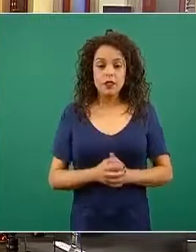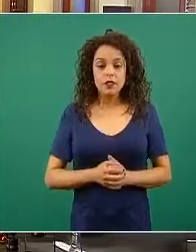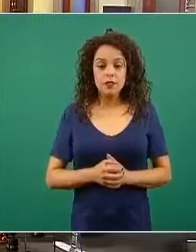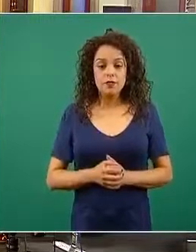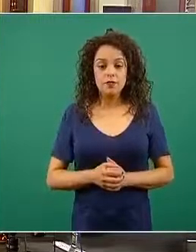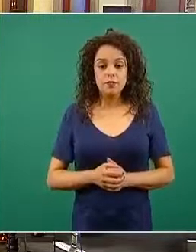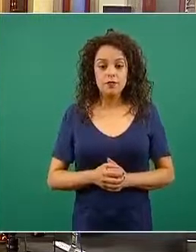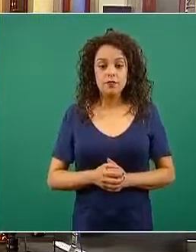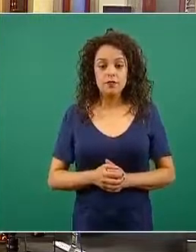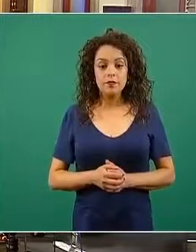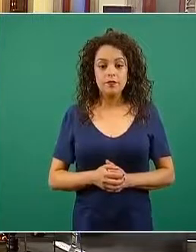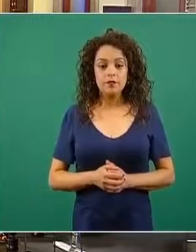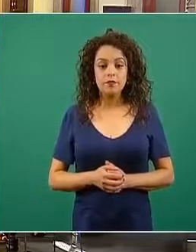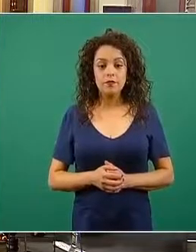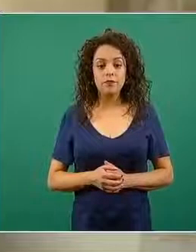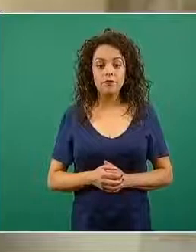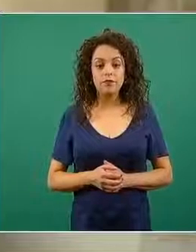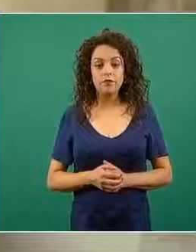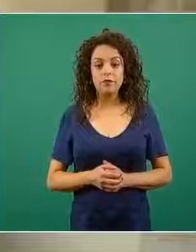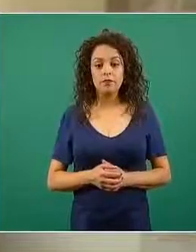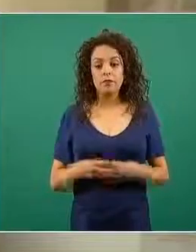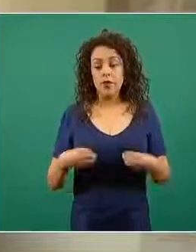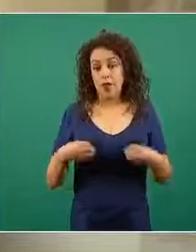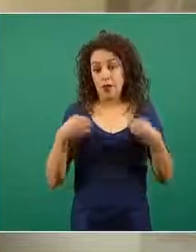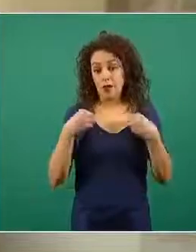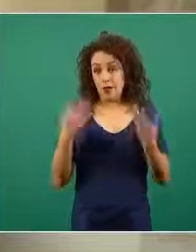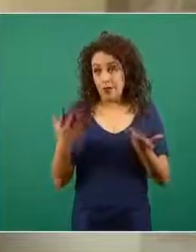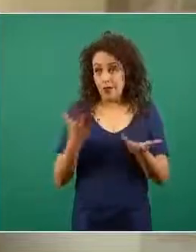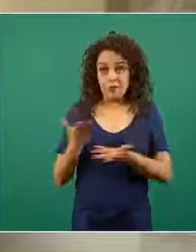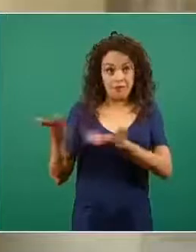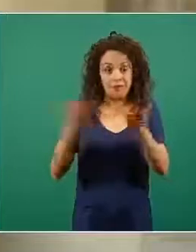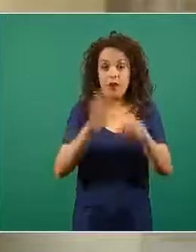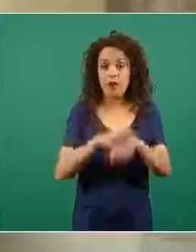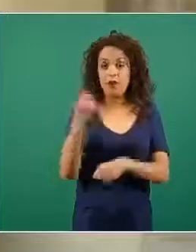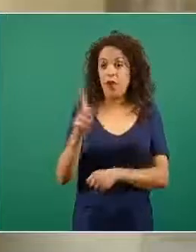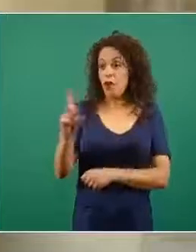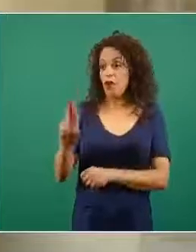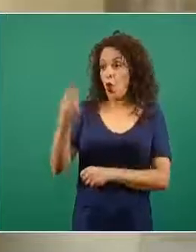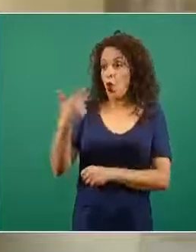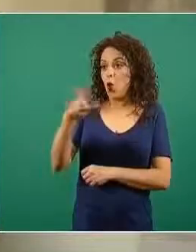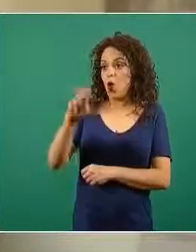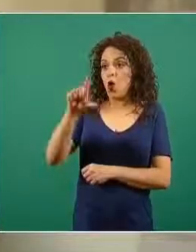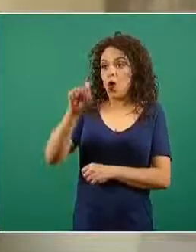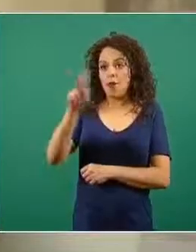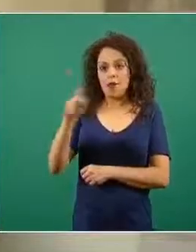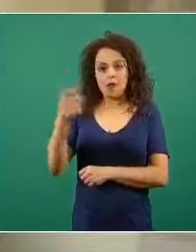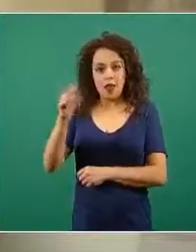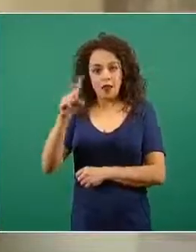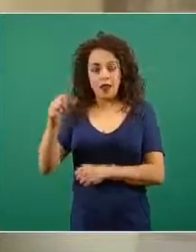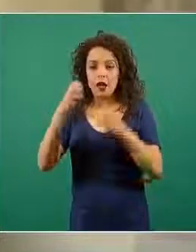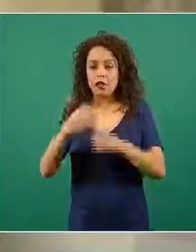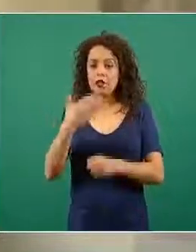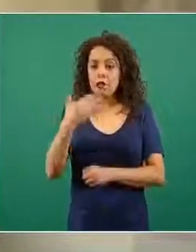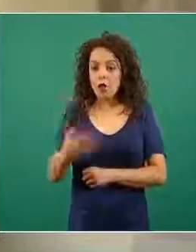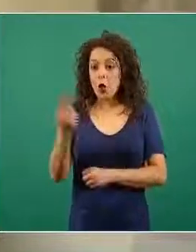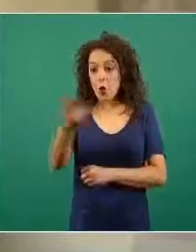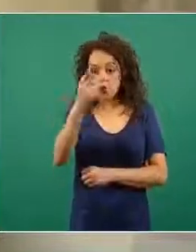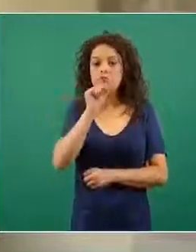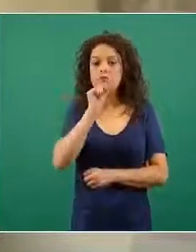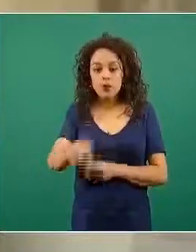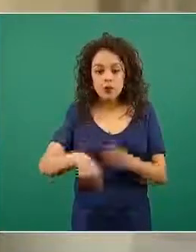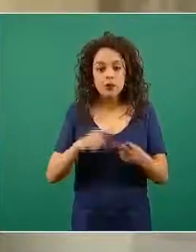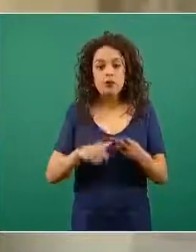al Eterno y a la vida, que el doctor Hugo López-Gatell se encuentra bien, usted también, y el presidente Andrés Manuel López Obrador se encuentran